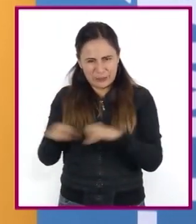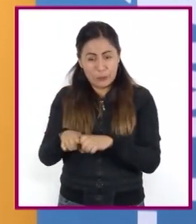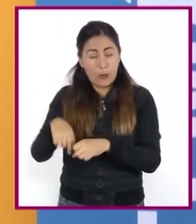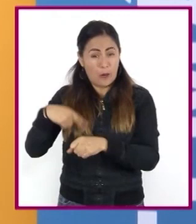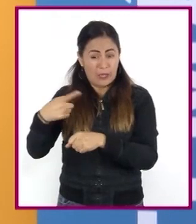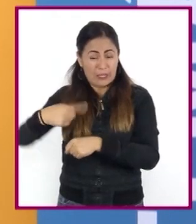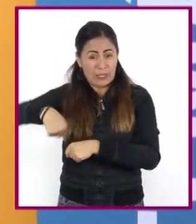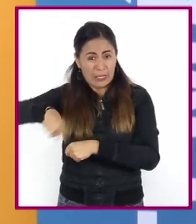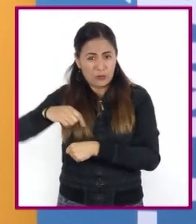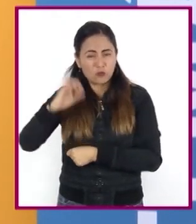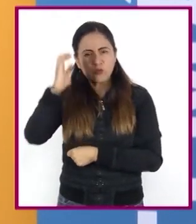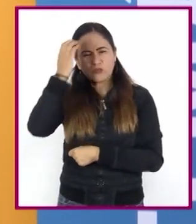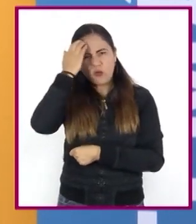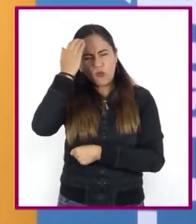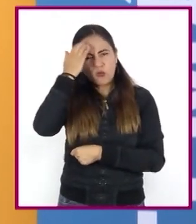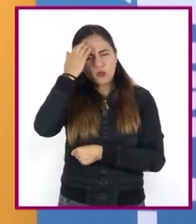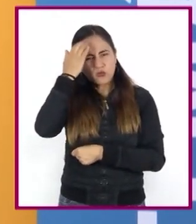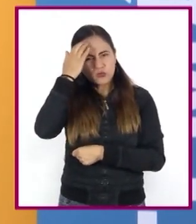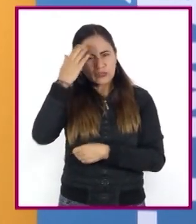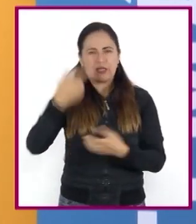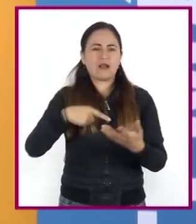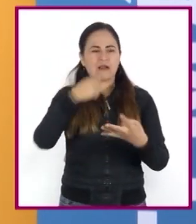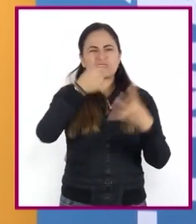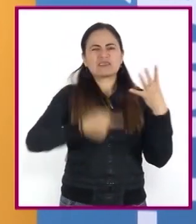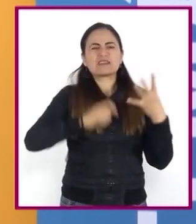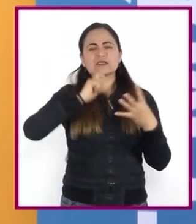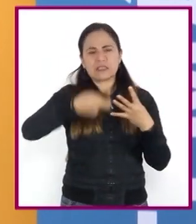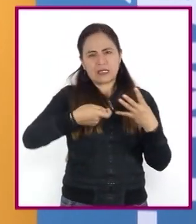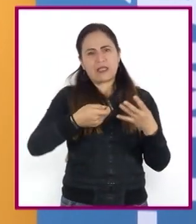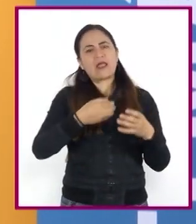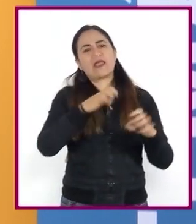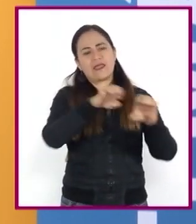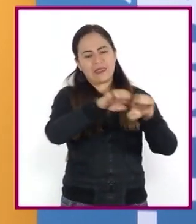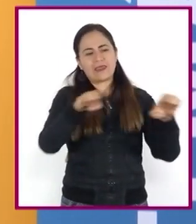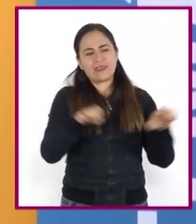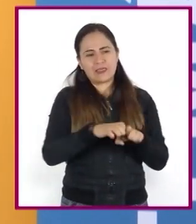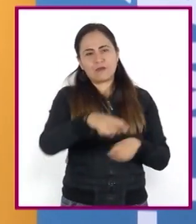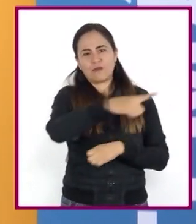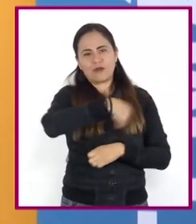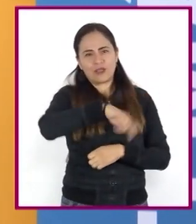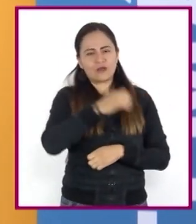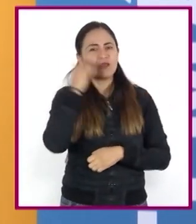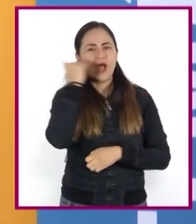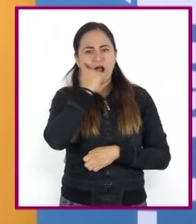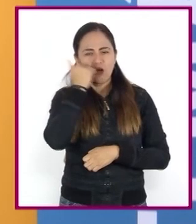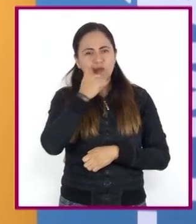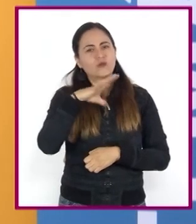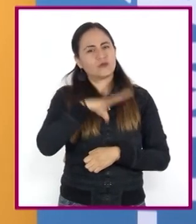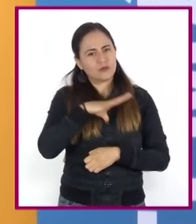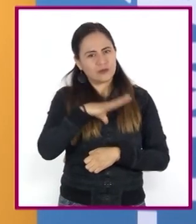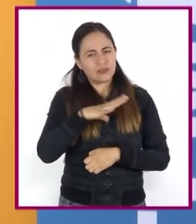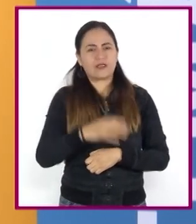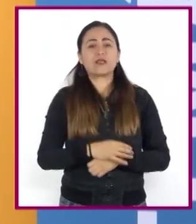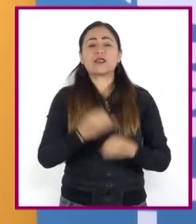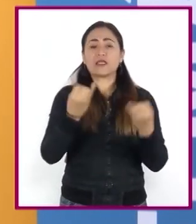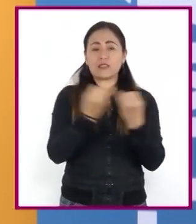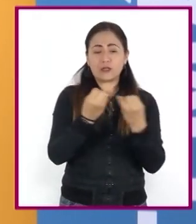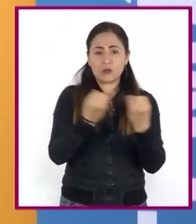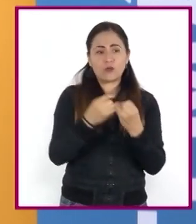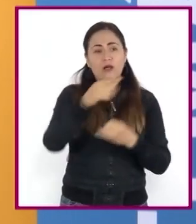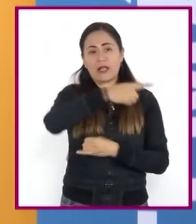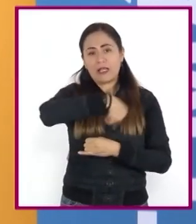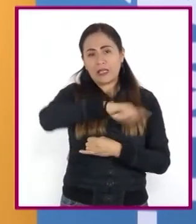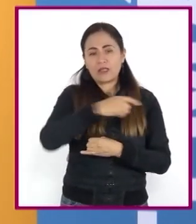necesario conocer los recursos tecnológicos con los que contaban los alumnos y la forma en que se